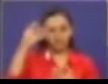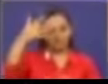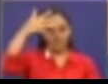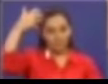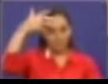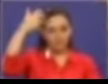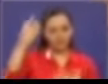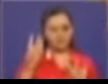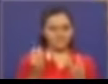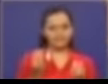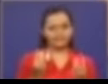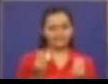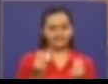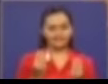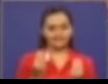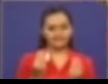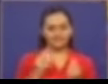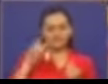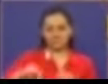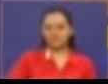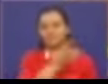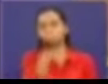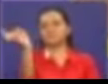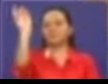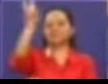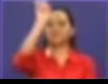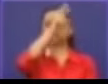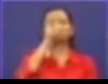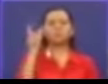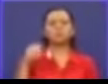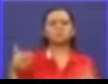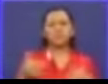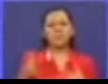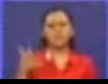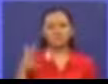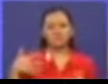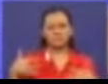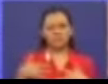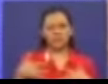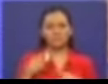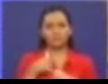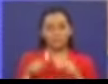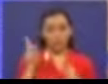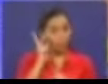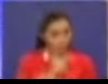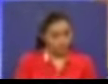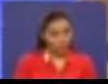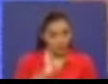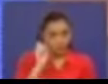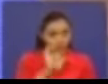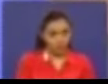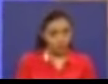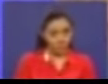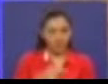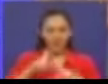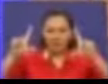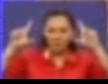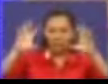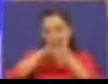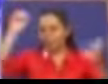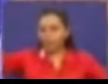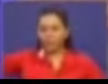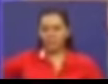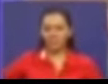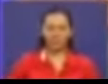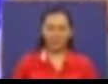los monos, que están muy familiarizados con la gente, no le tienen miedo a la gente, y hasta hay que tener cuidado, porque de repente están tomando una foto y ¡pam!